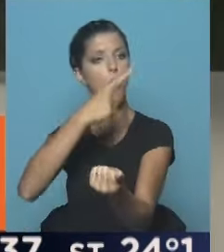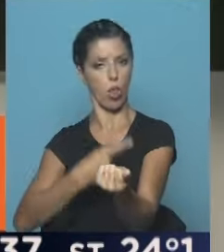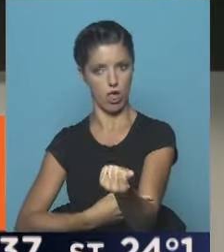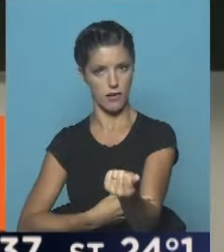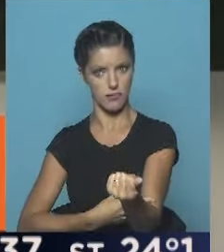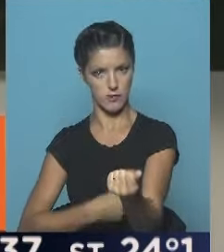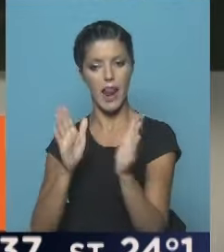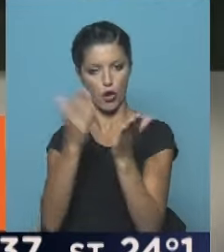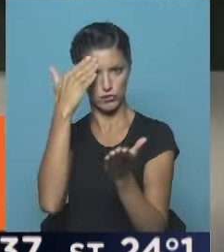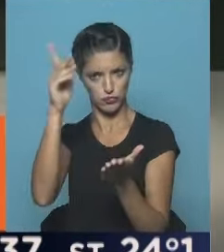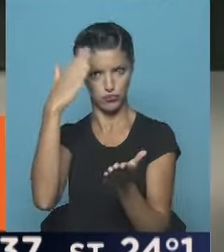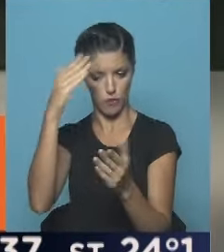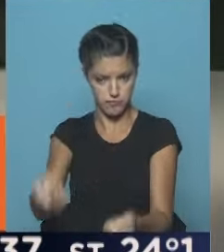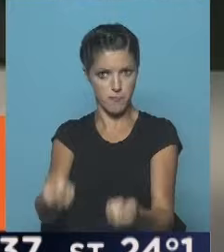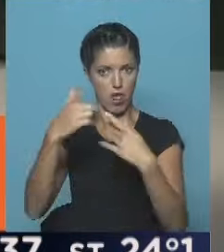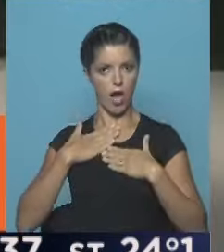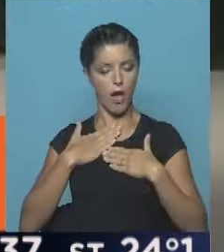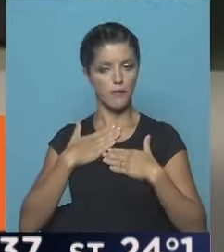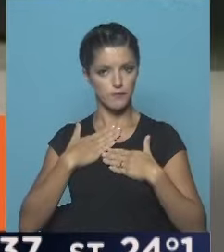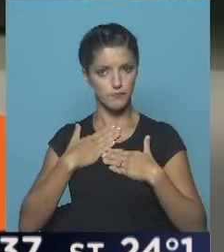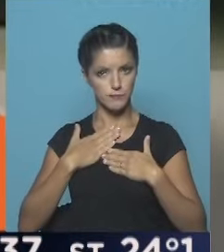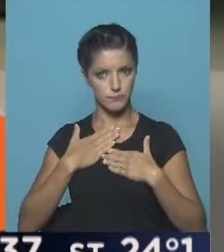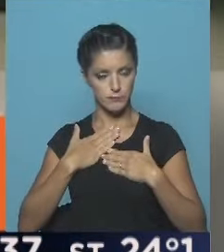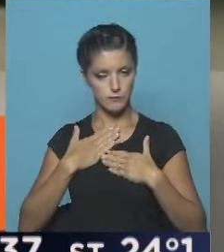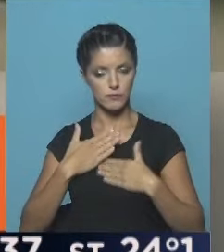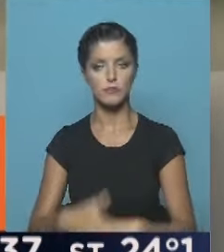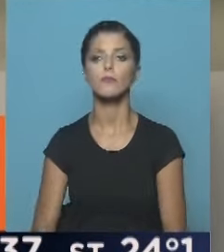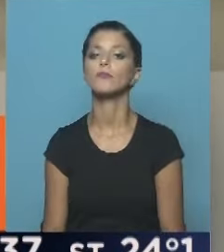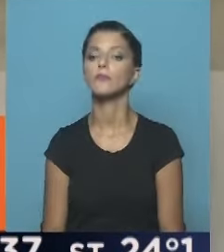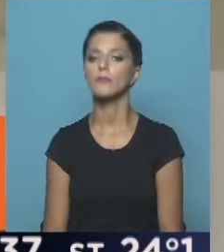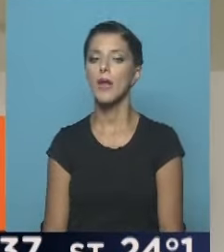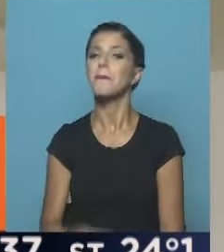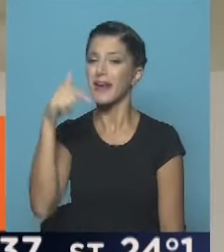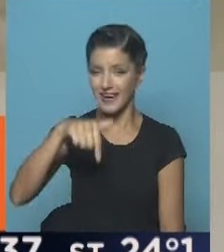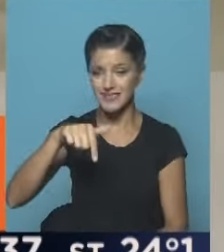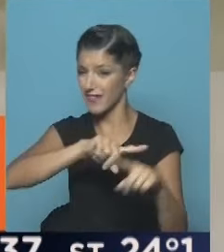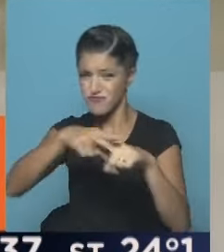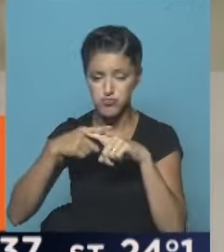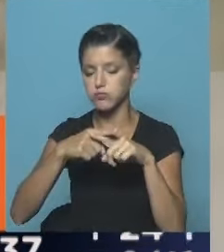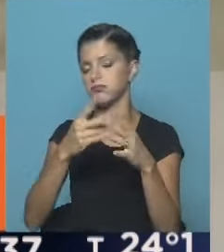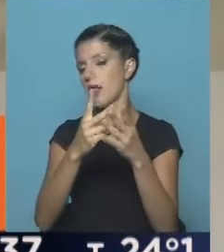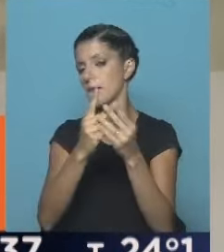constitucional al cual he apelado, a que este impasse sea superado